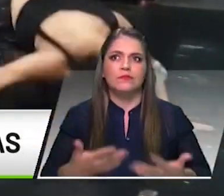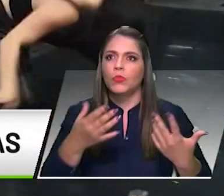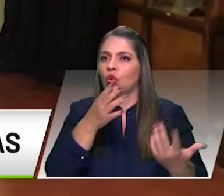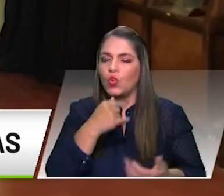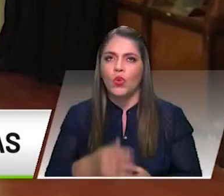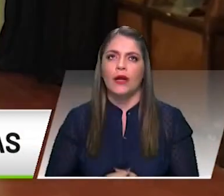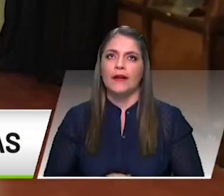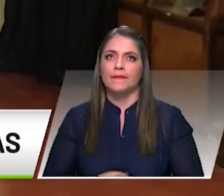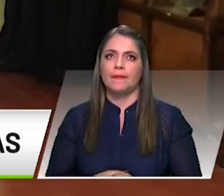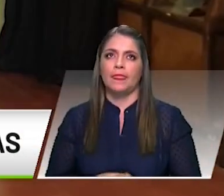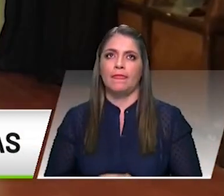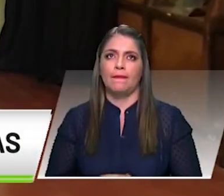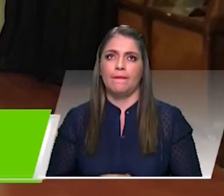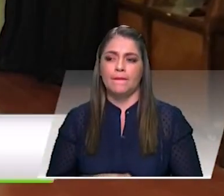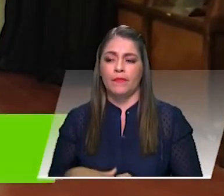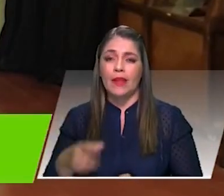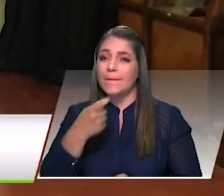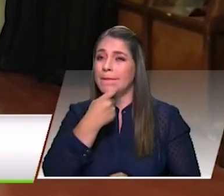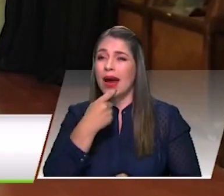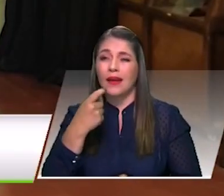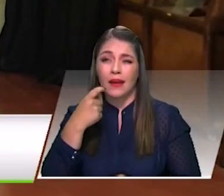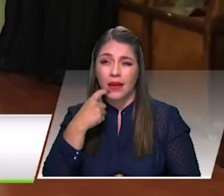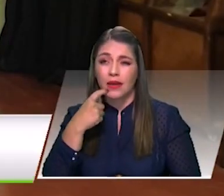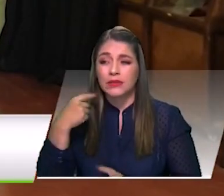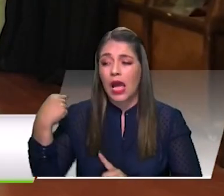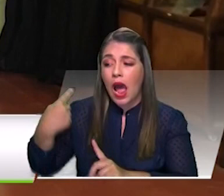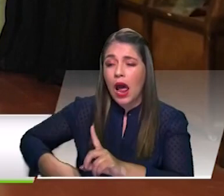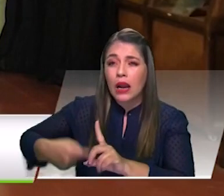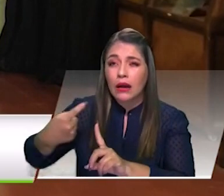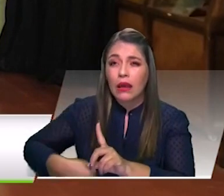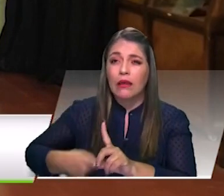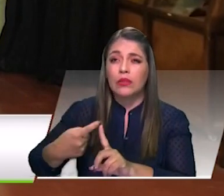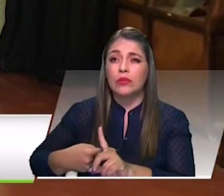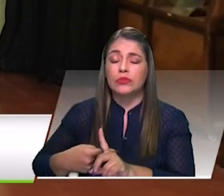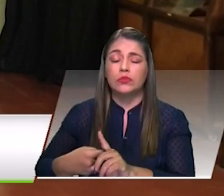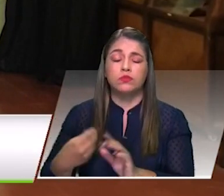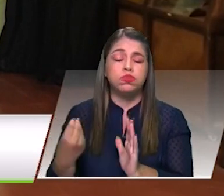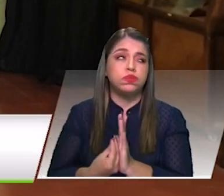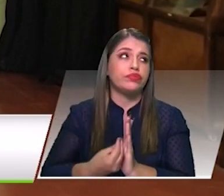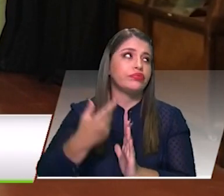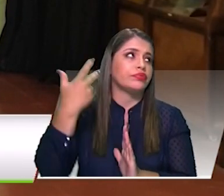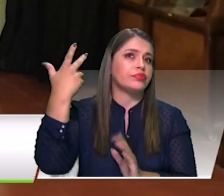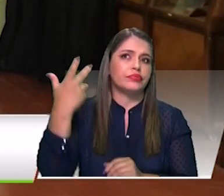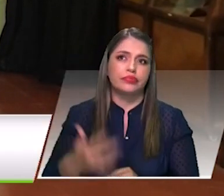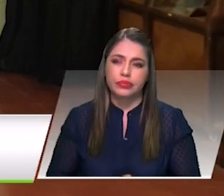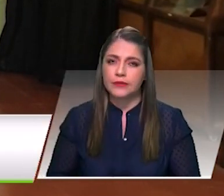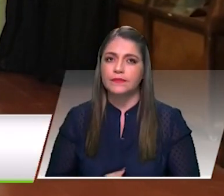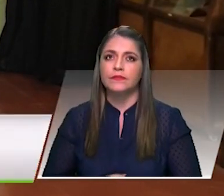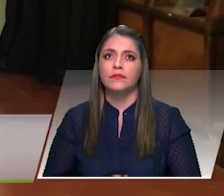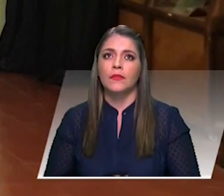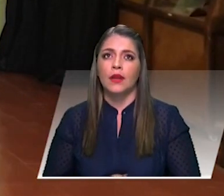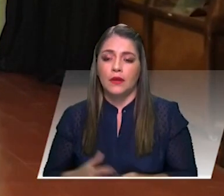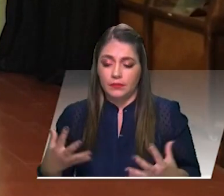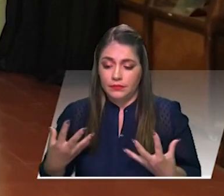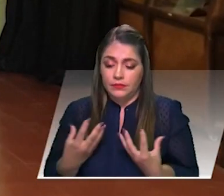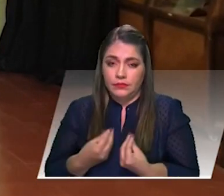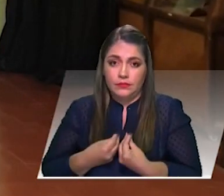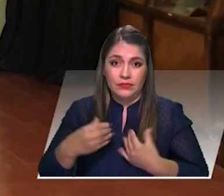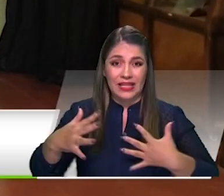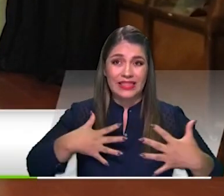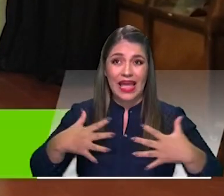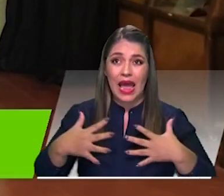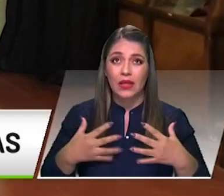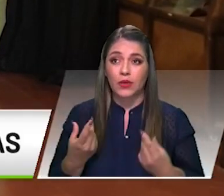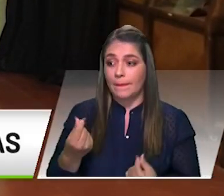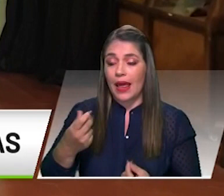odisea. Los arriendos en Marinilla para el 2021 están demasiado elevados y una institución como nosotros, sin